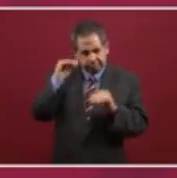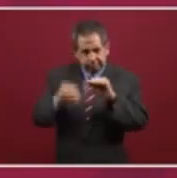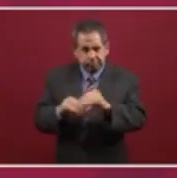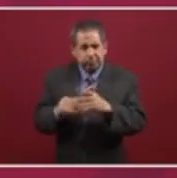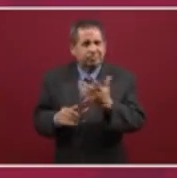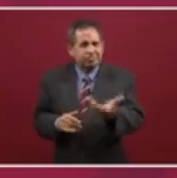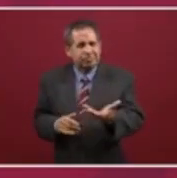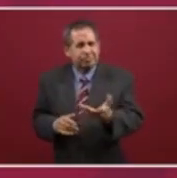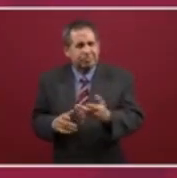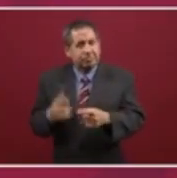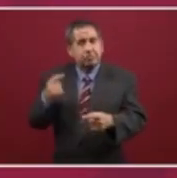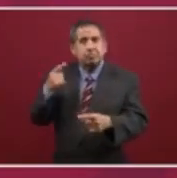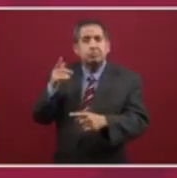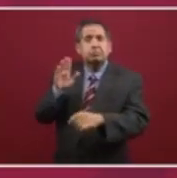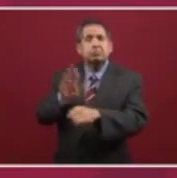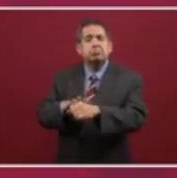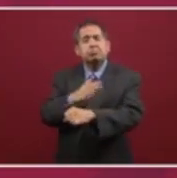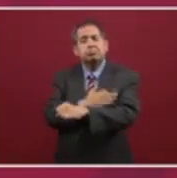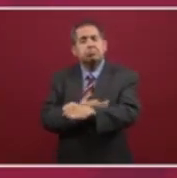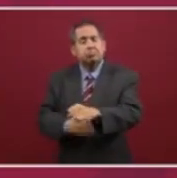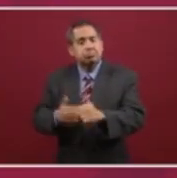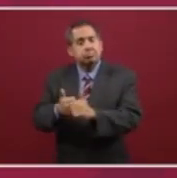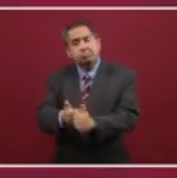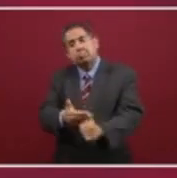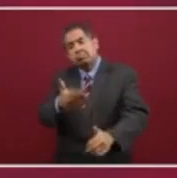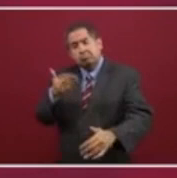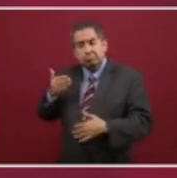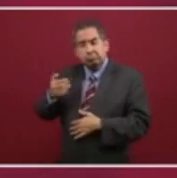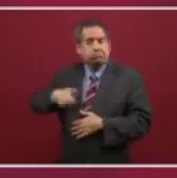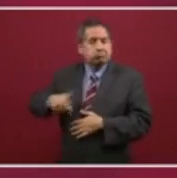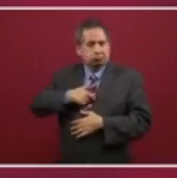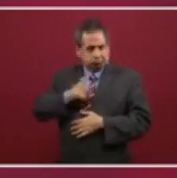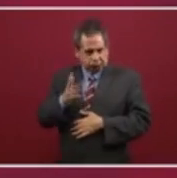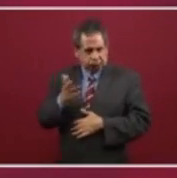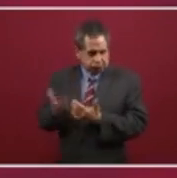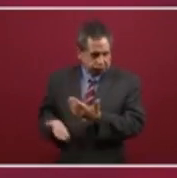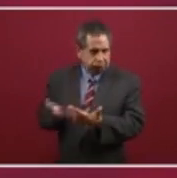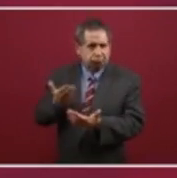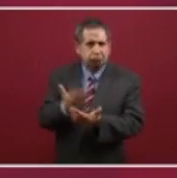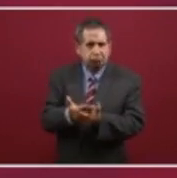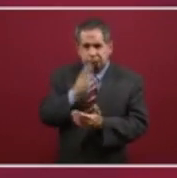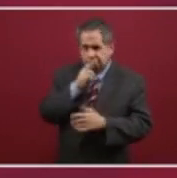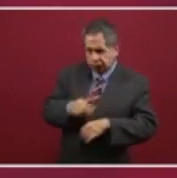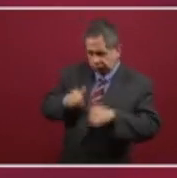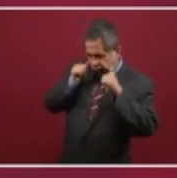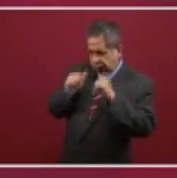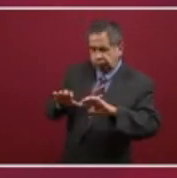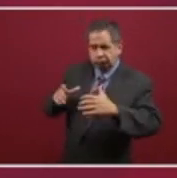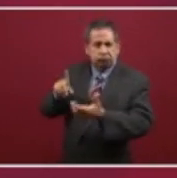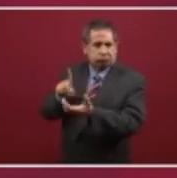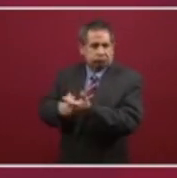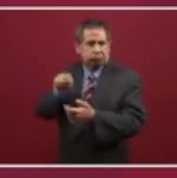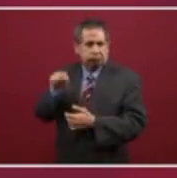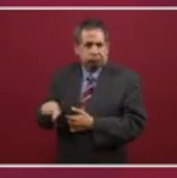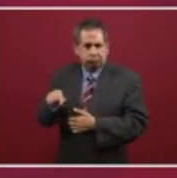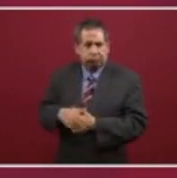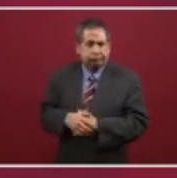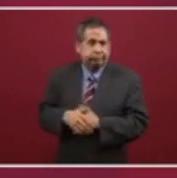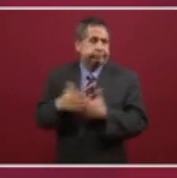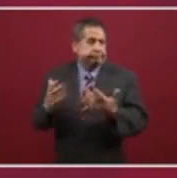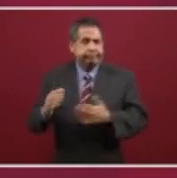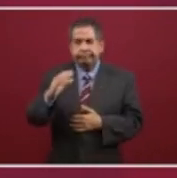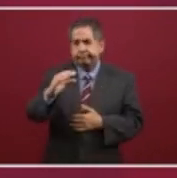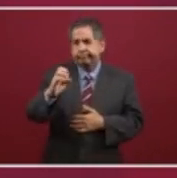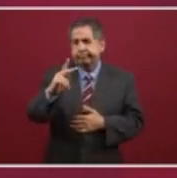Imagínense cuánto tiempo lleva que planteamos este asunto. Ya está elaborado el